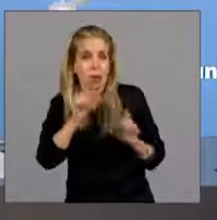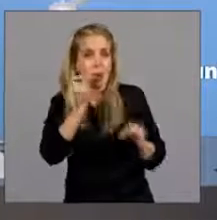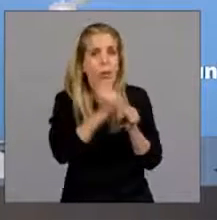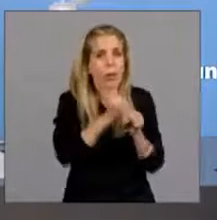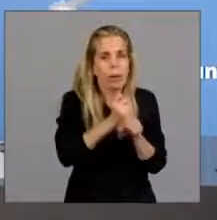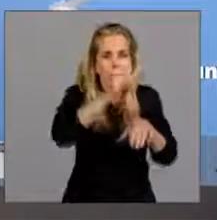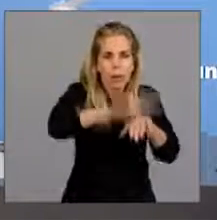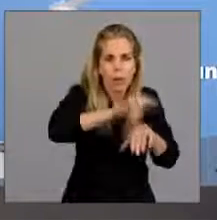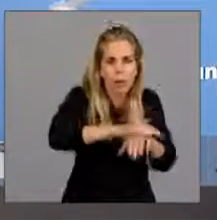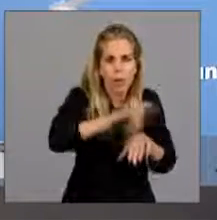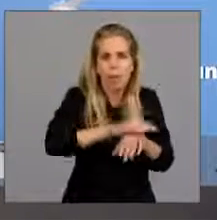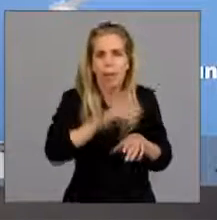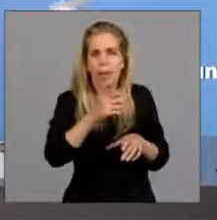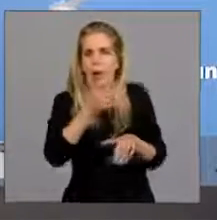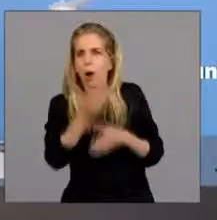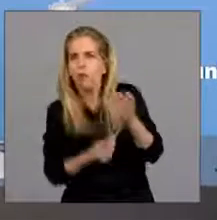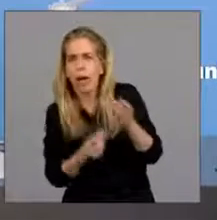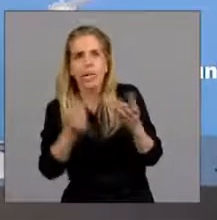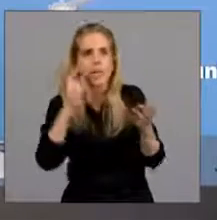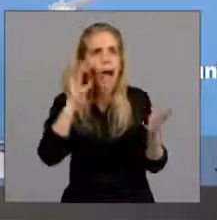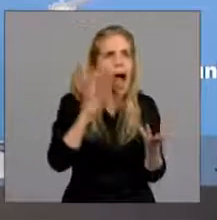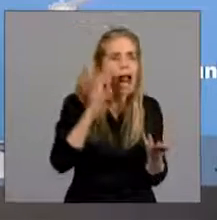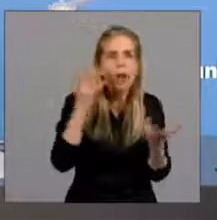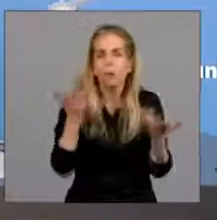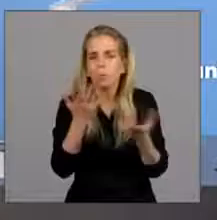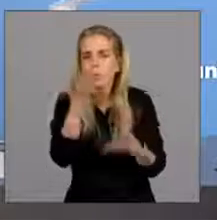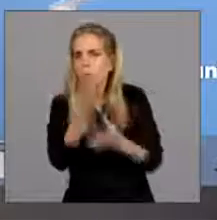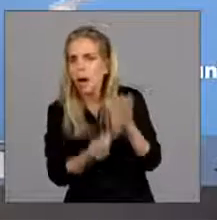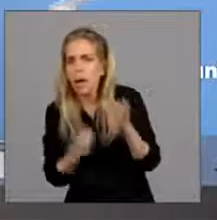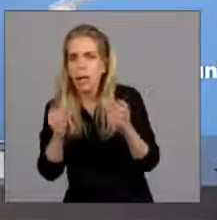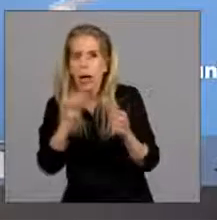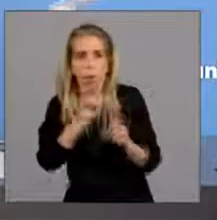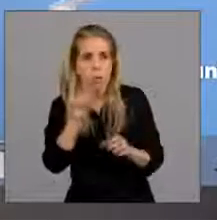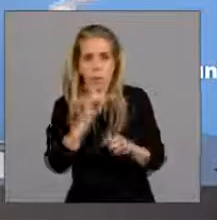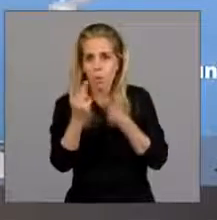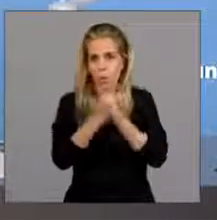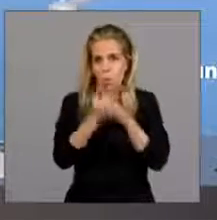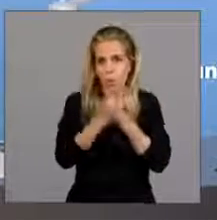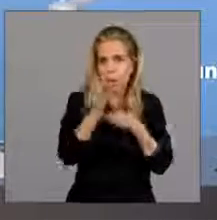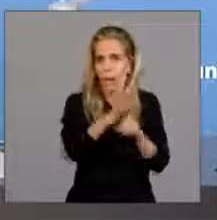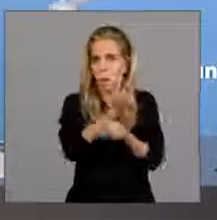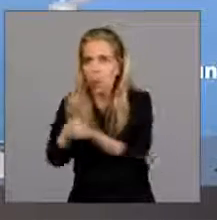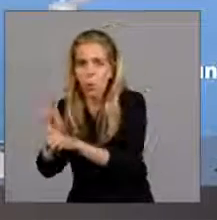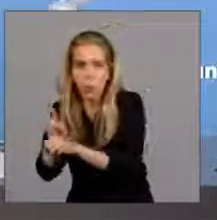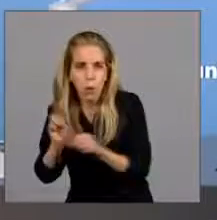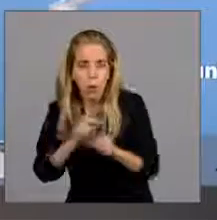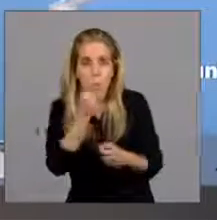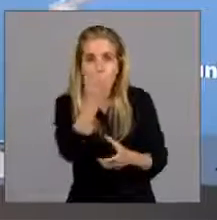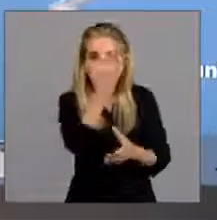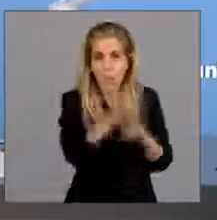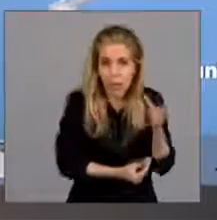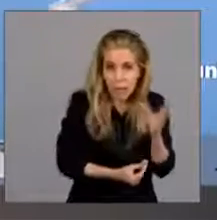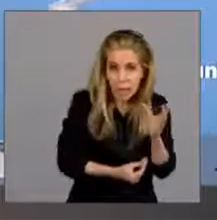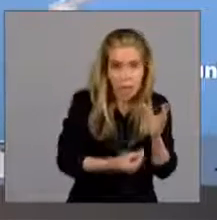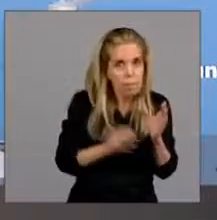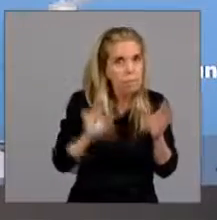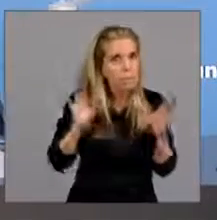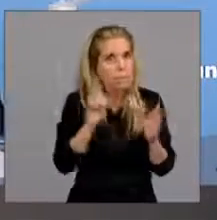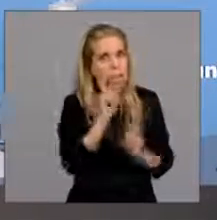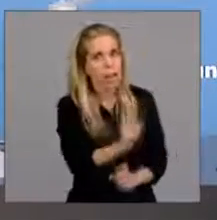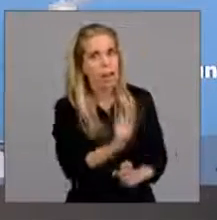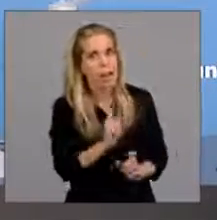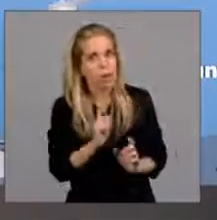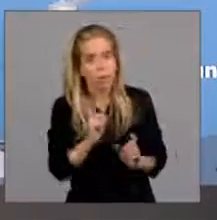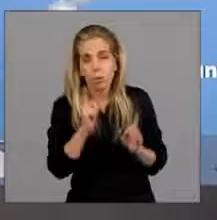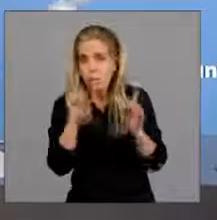actúa seriamente, si cada uno de nosotros no nos cuidamos a nosotros mismos para así cuidar al de al lado, el riesgo de que